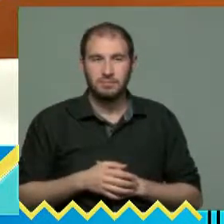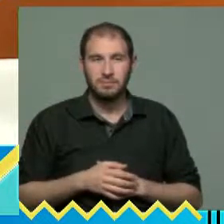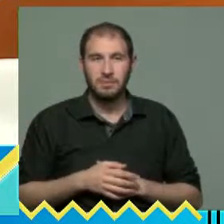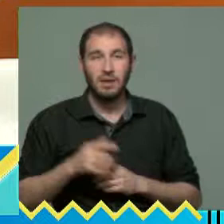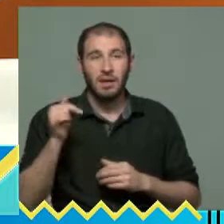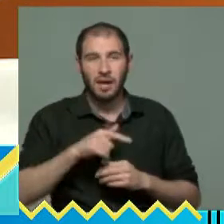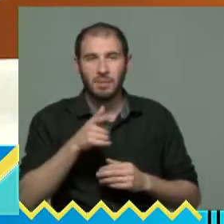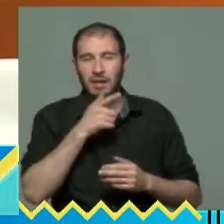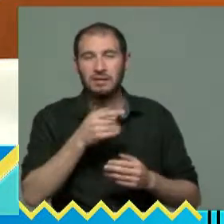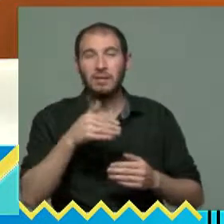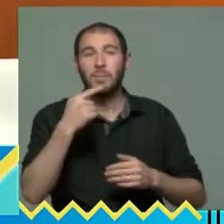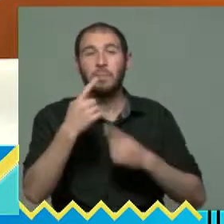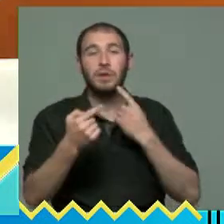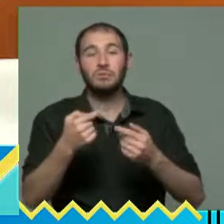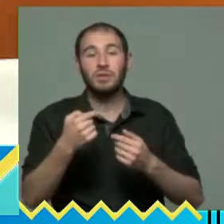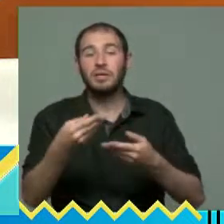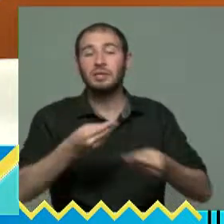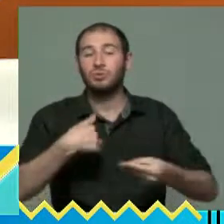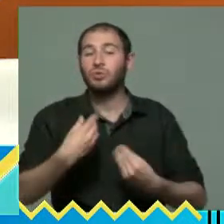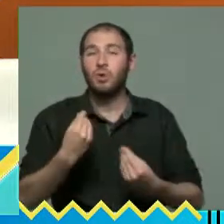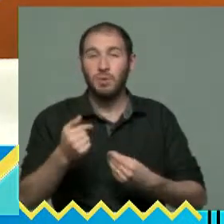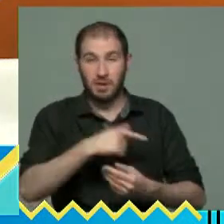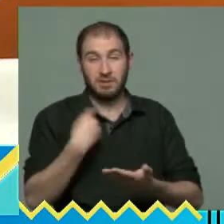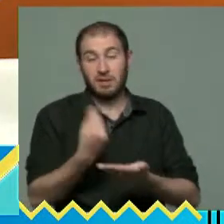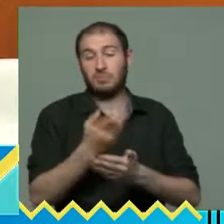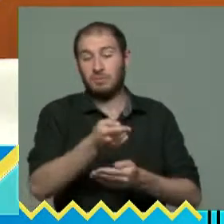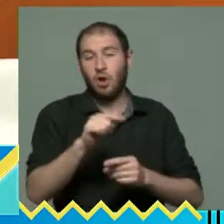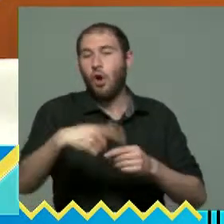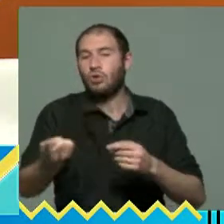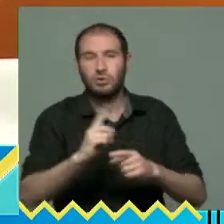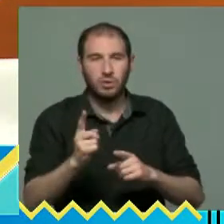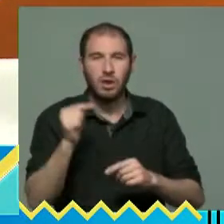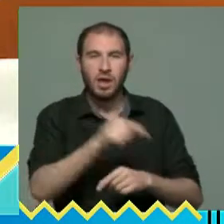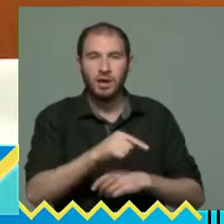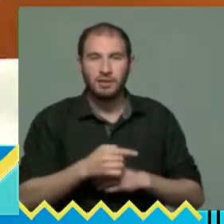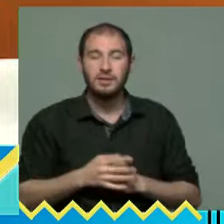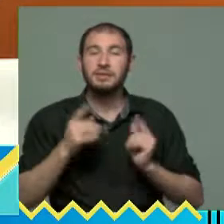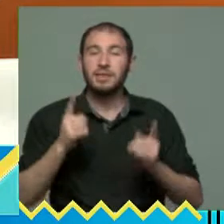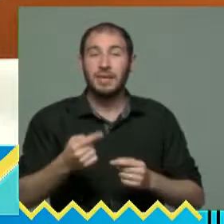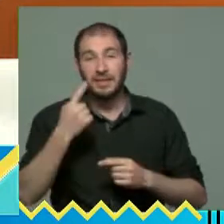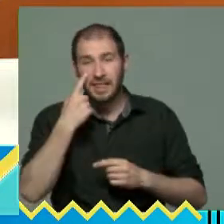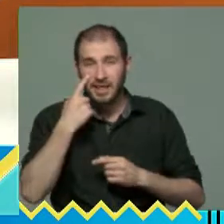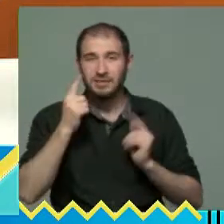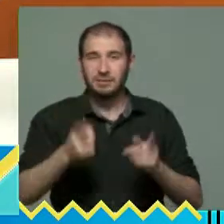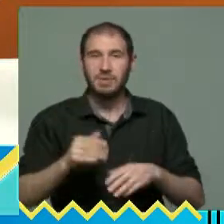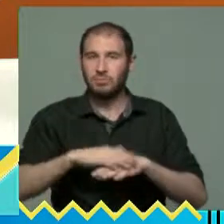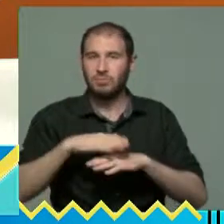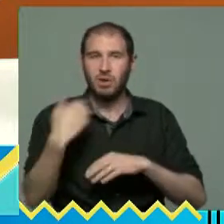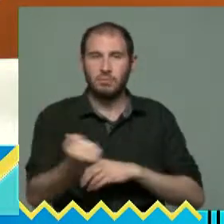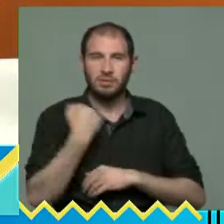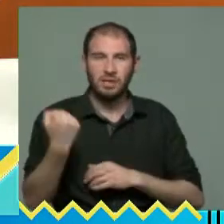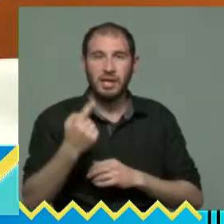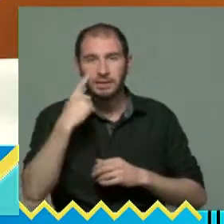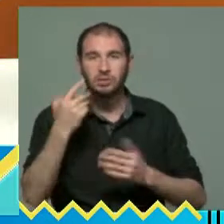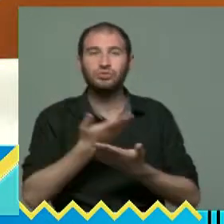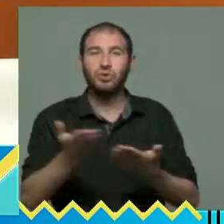él aparecía como plebiscitando su gestión. Y él en persona, no a través de otros, sino él. Y también los intendentes, porque jugaron un rol muy importante. Todos